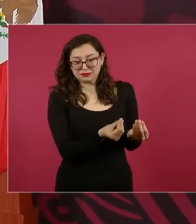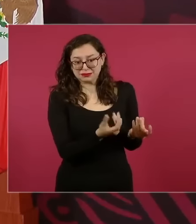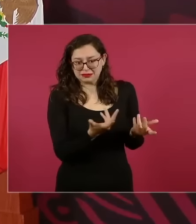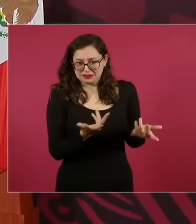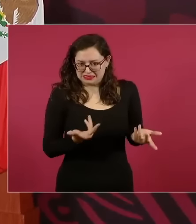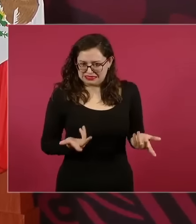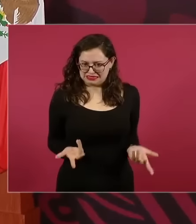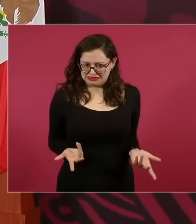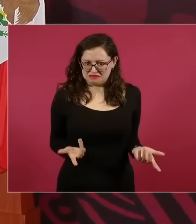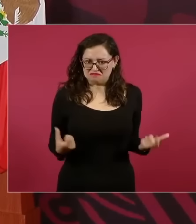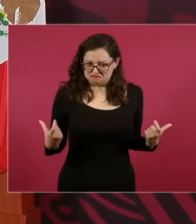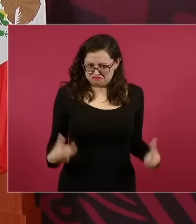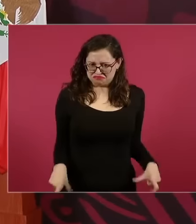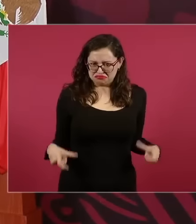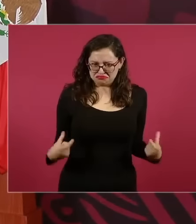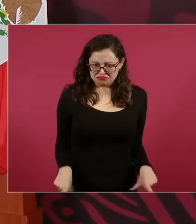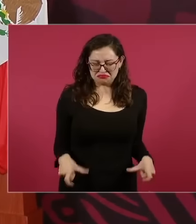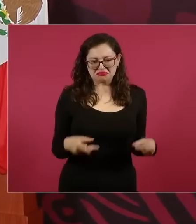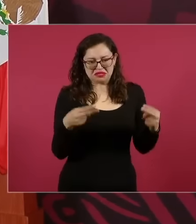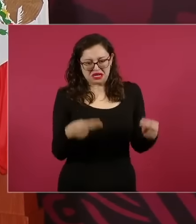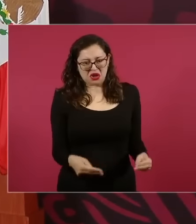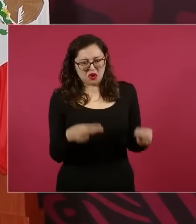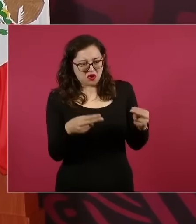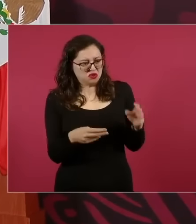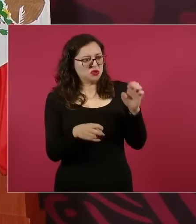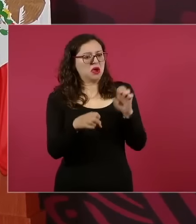Hombres de negocio